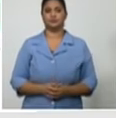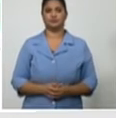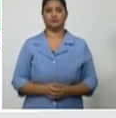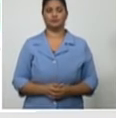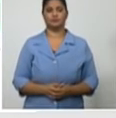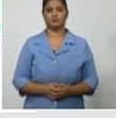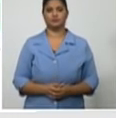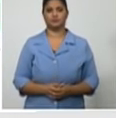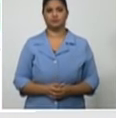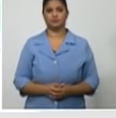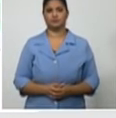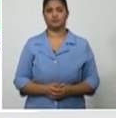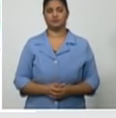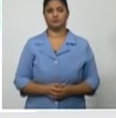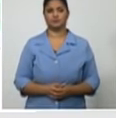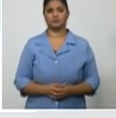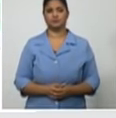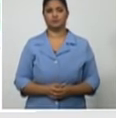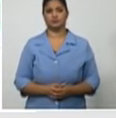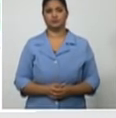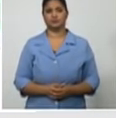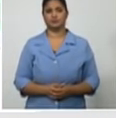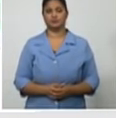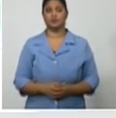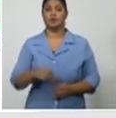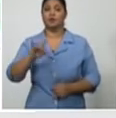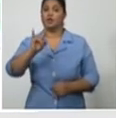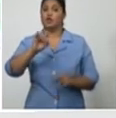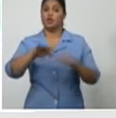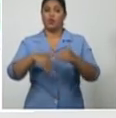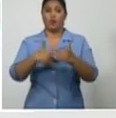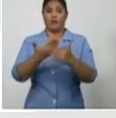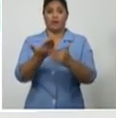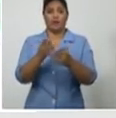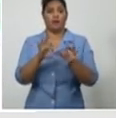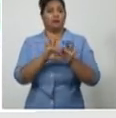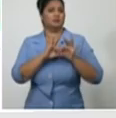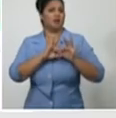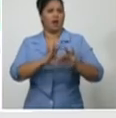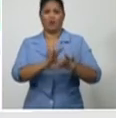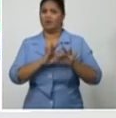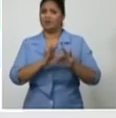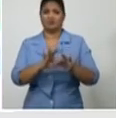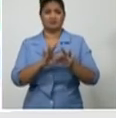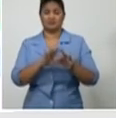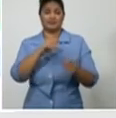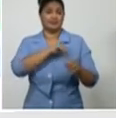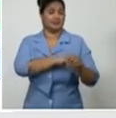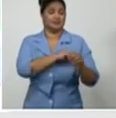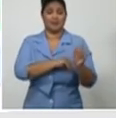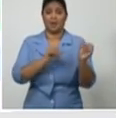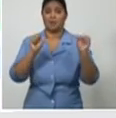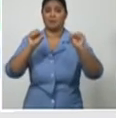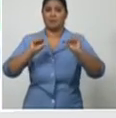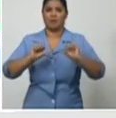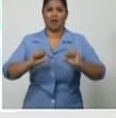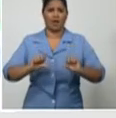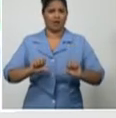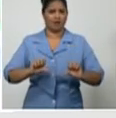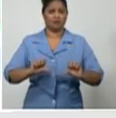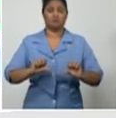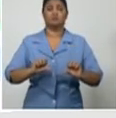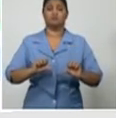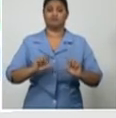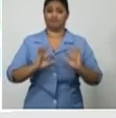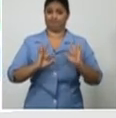grupo de complicaciones, estuvo 9 días ingresado por las complicaciones y las manifestaciones que presentó, 5